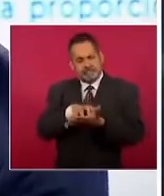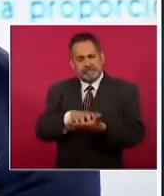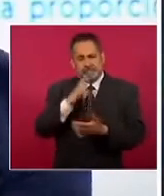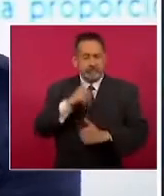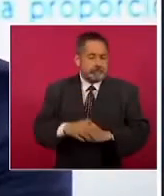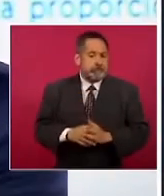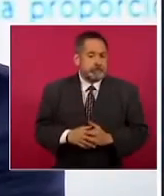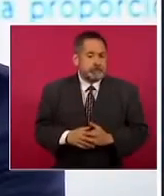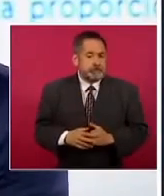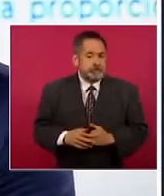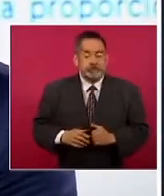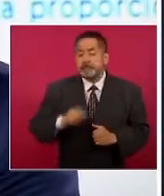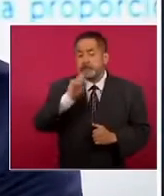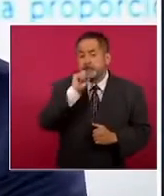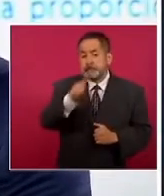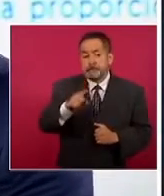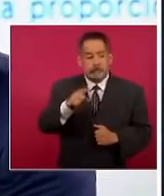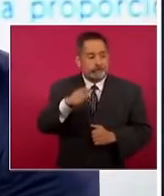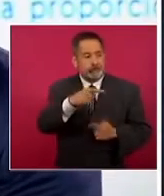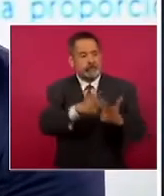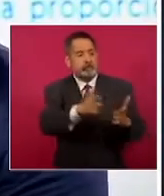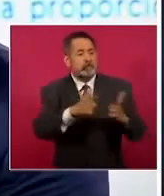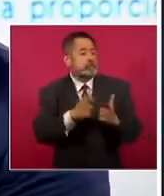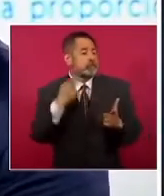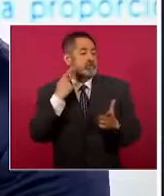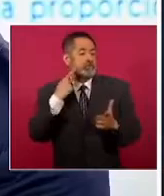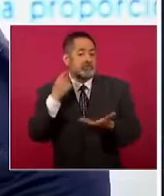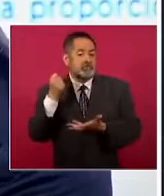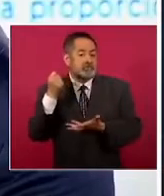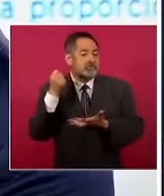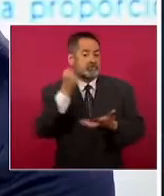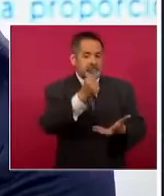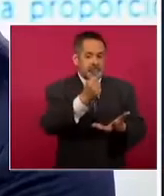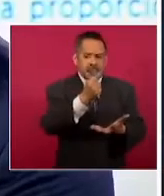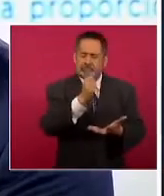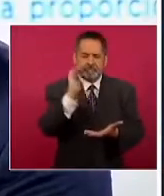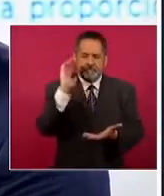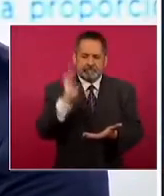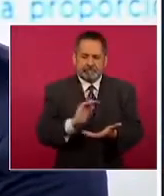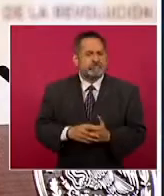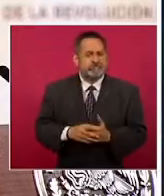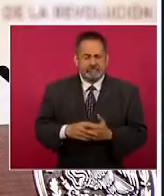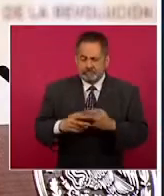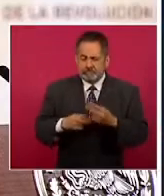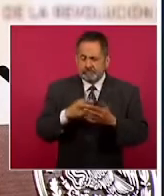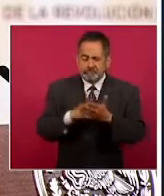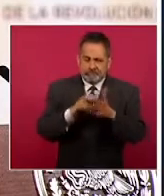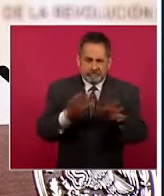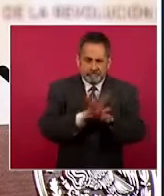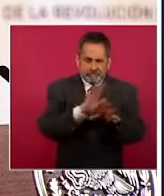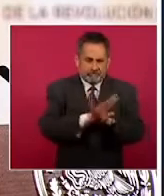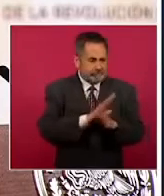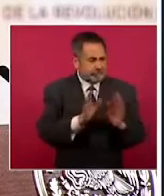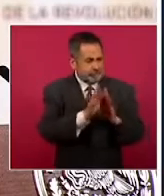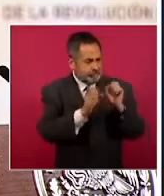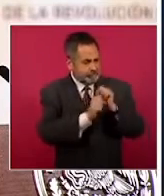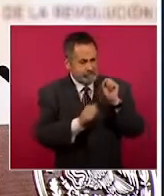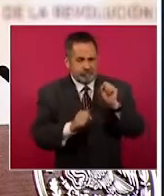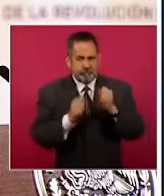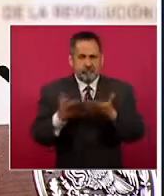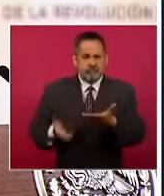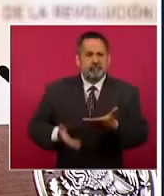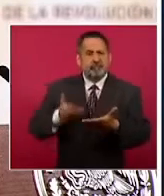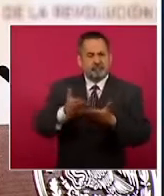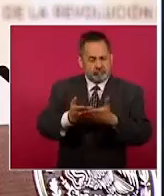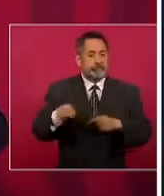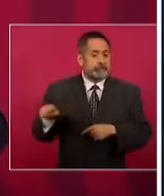voto directo de consejeros y magistrados pero entonces vayamos por la desaparición de o